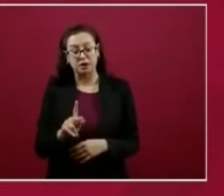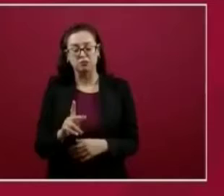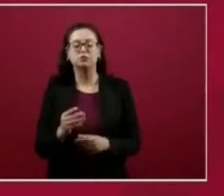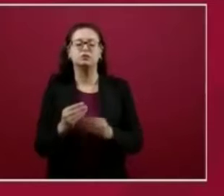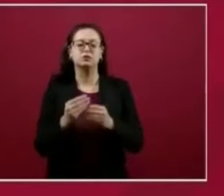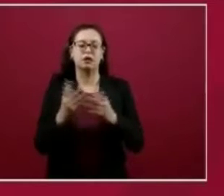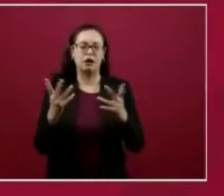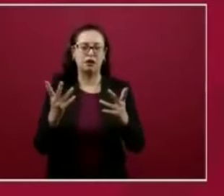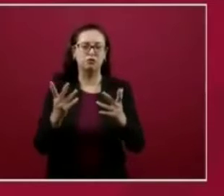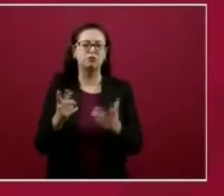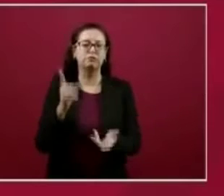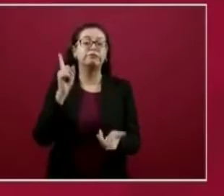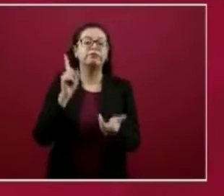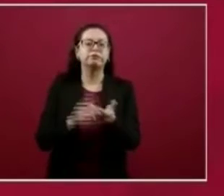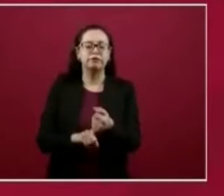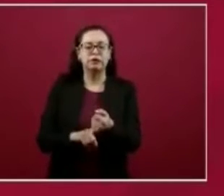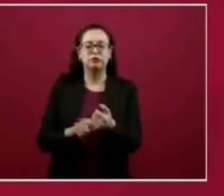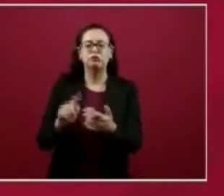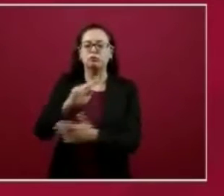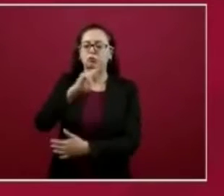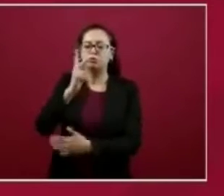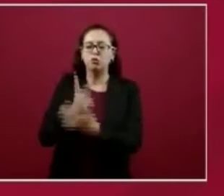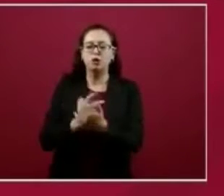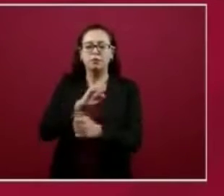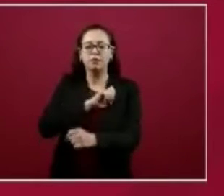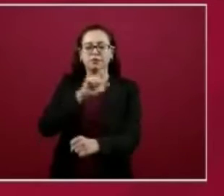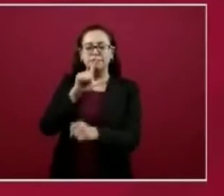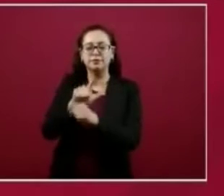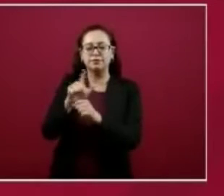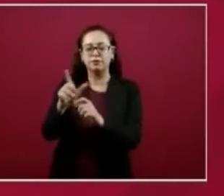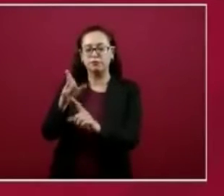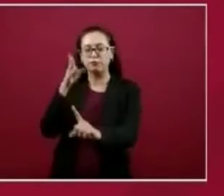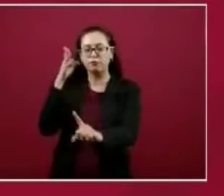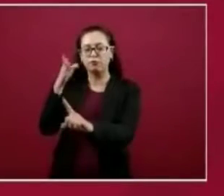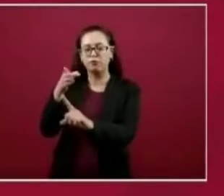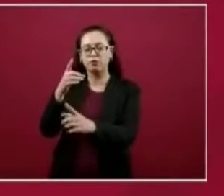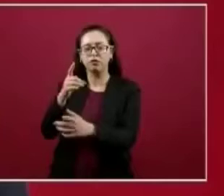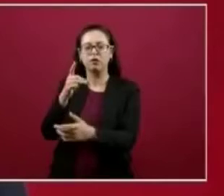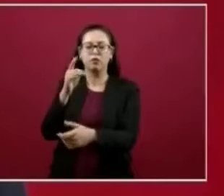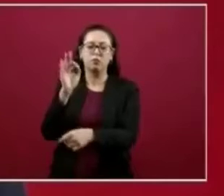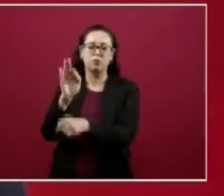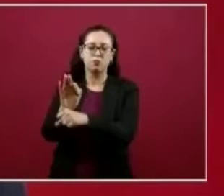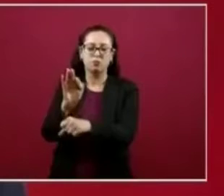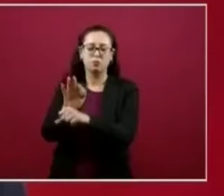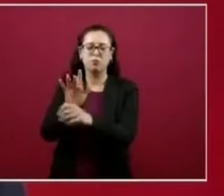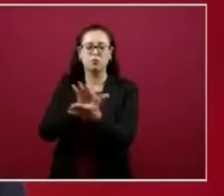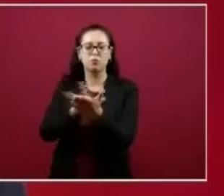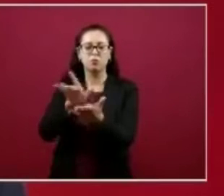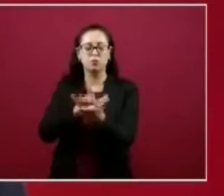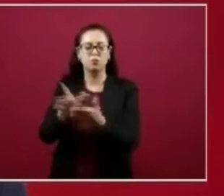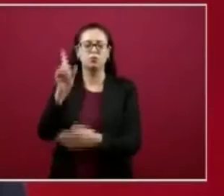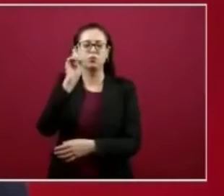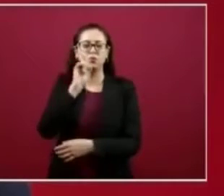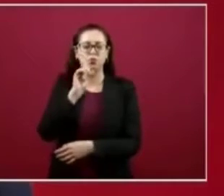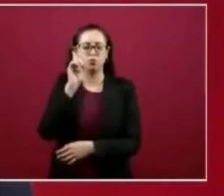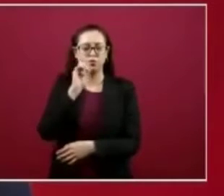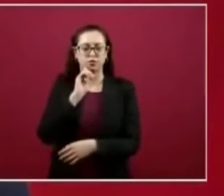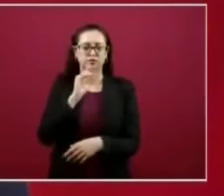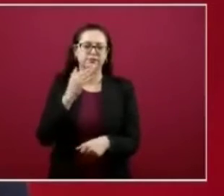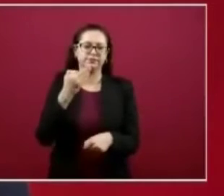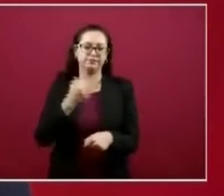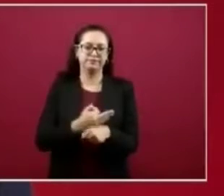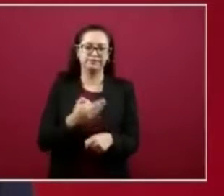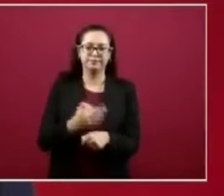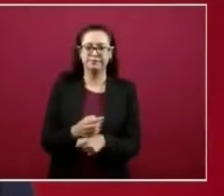especiales de apoyo y de protección a las mujeres, y de eso nos van a